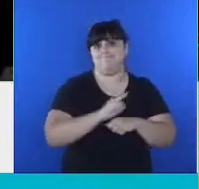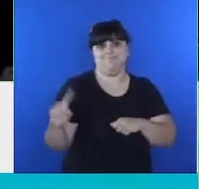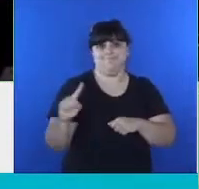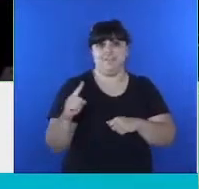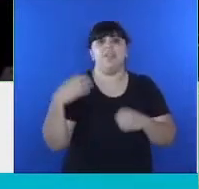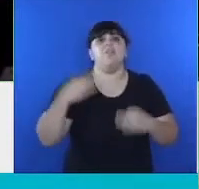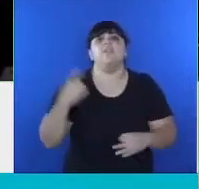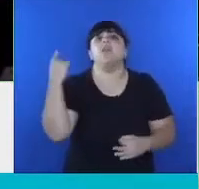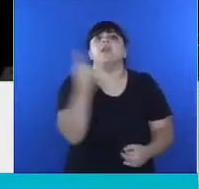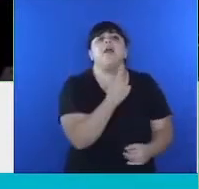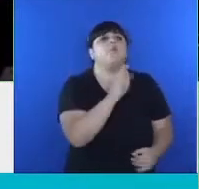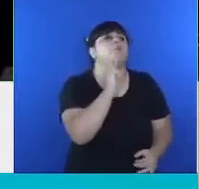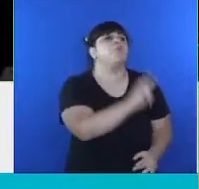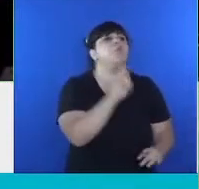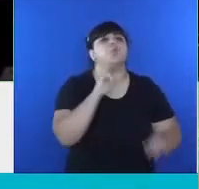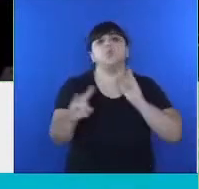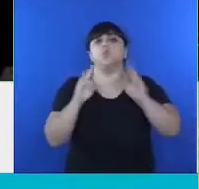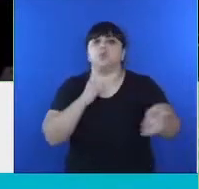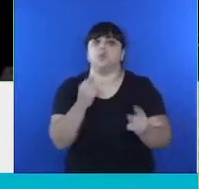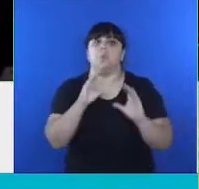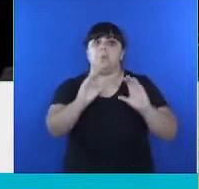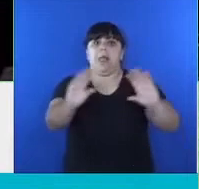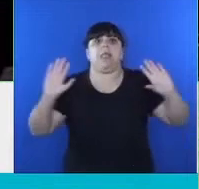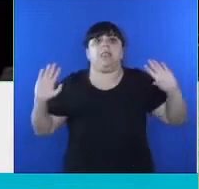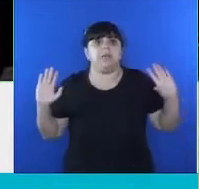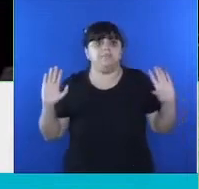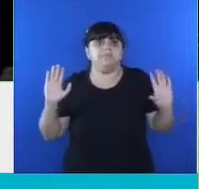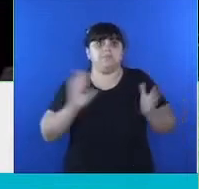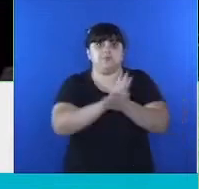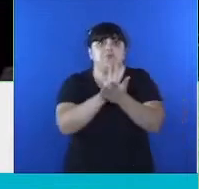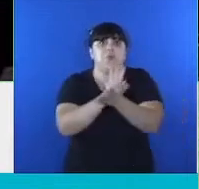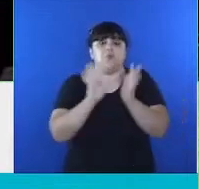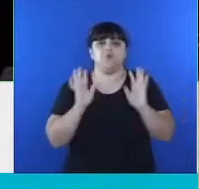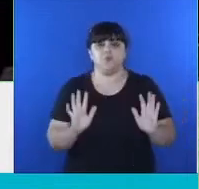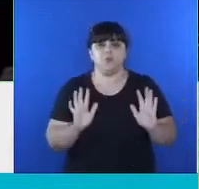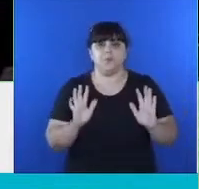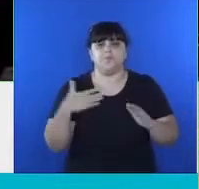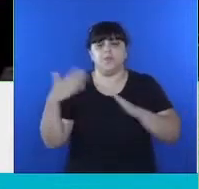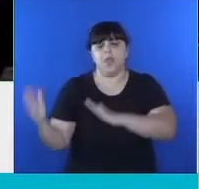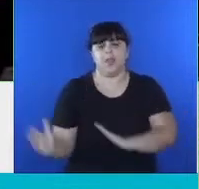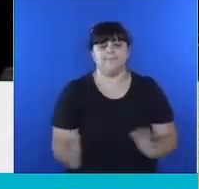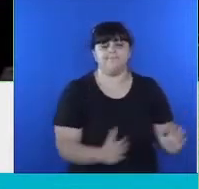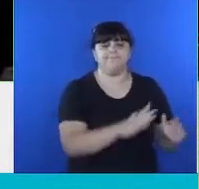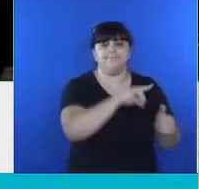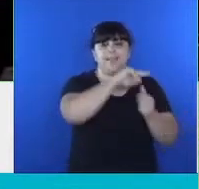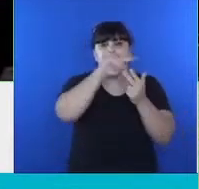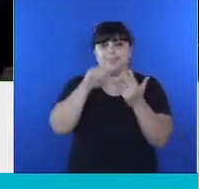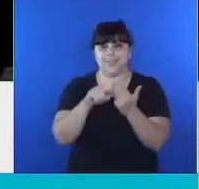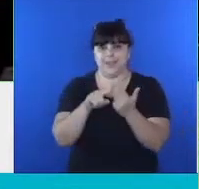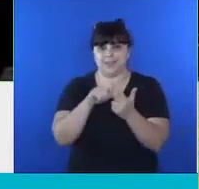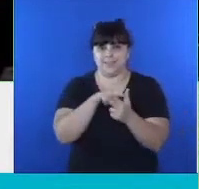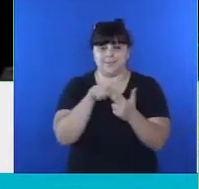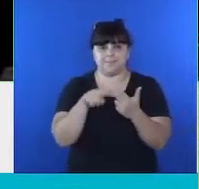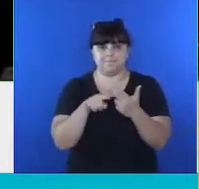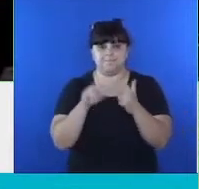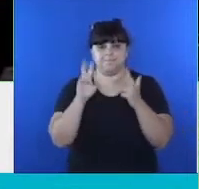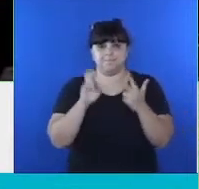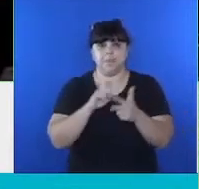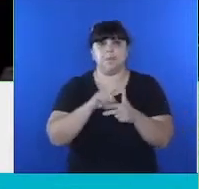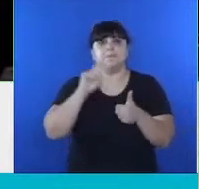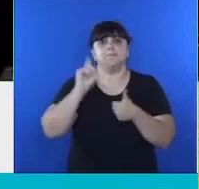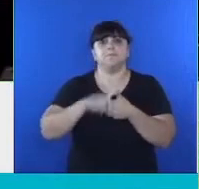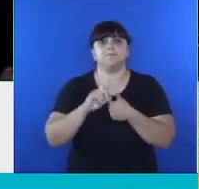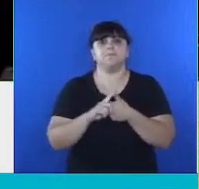que cada uno tenía que arreglarse con lo suyo. Ahora paso a los tres temas de incumbencia.